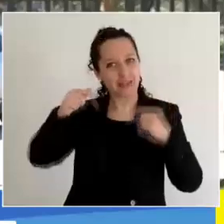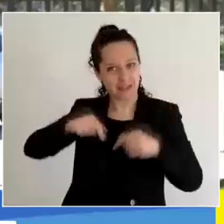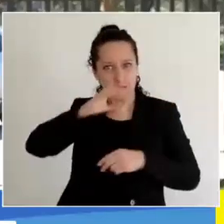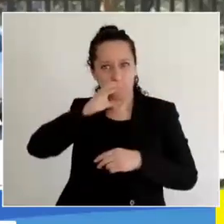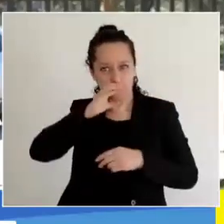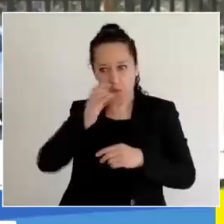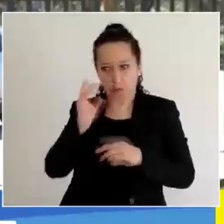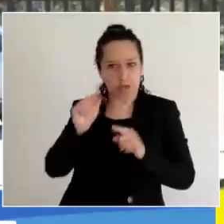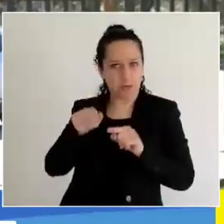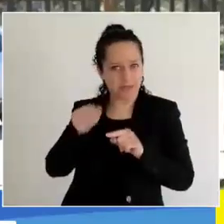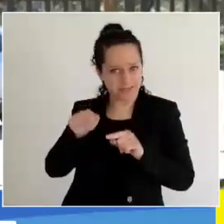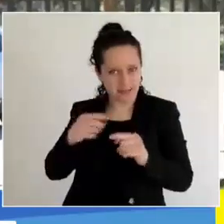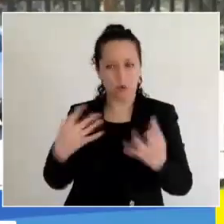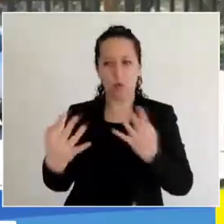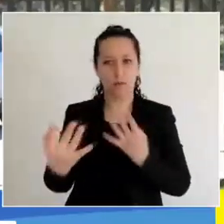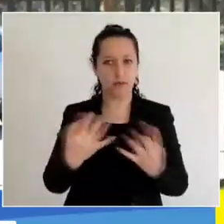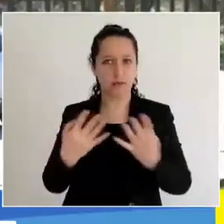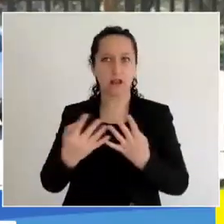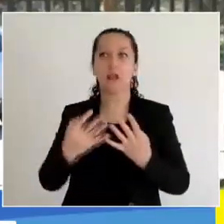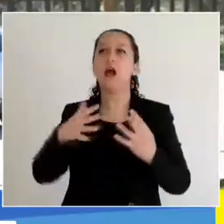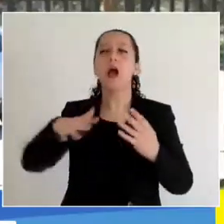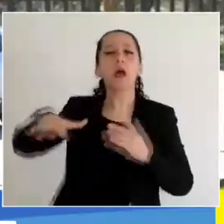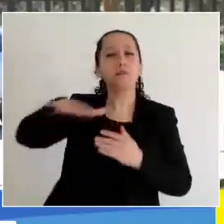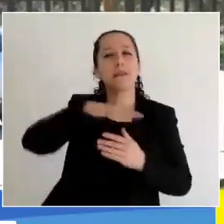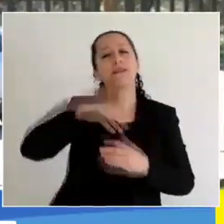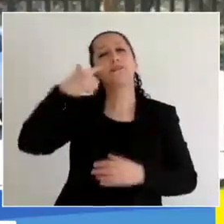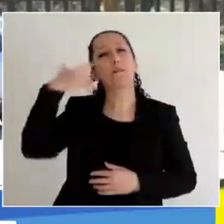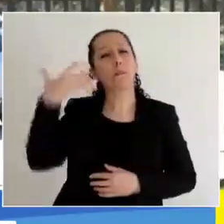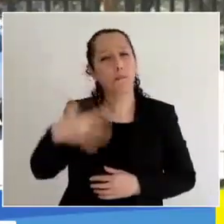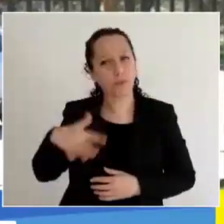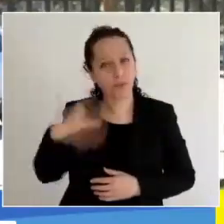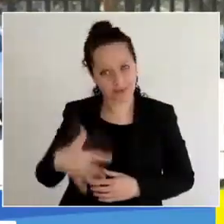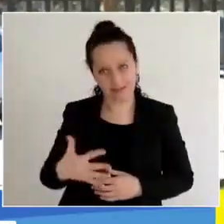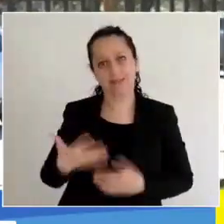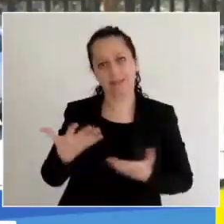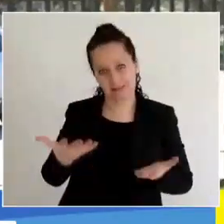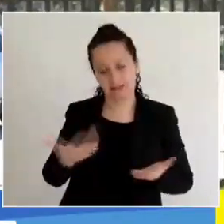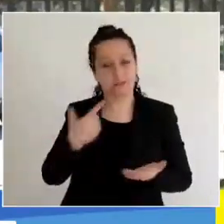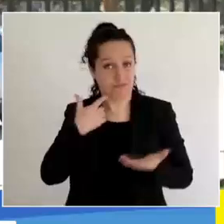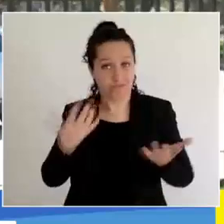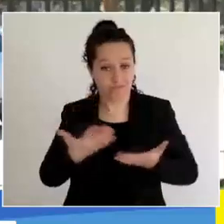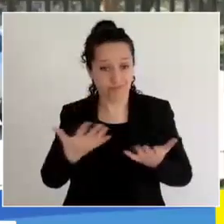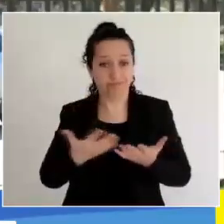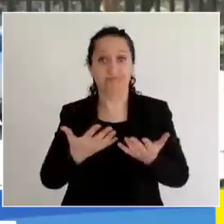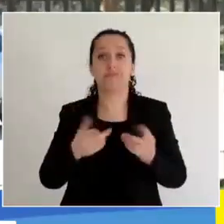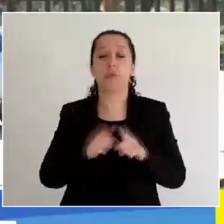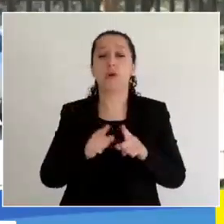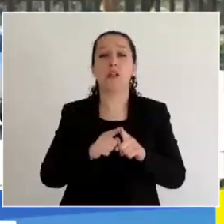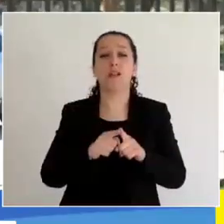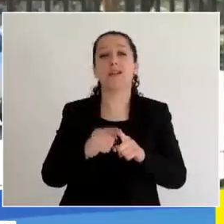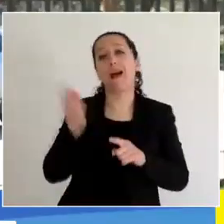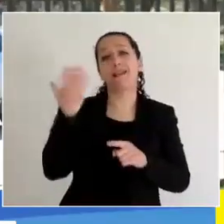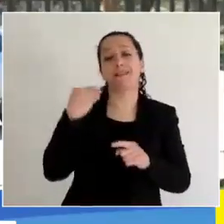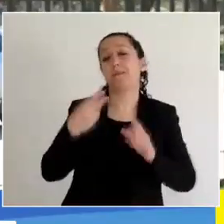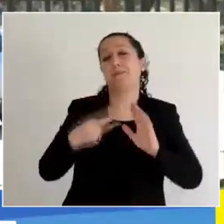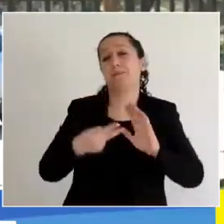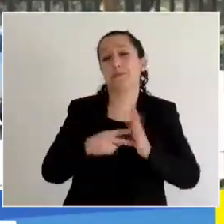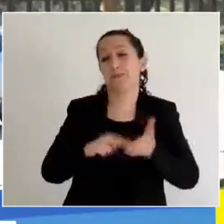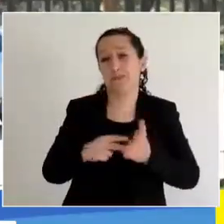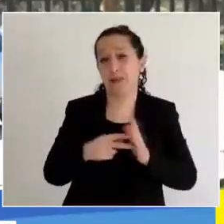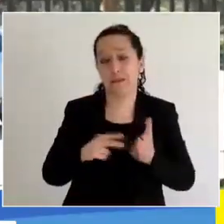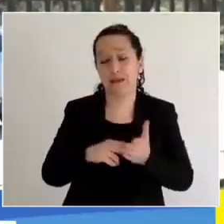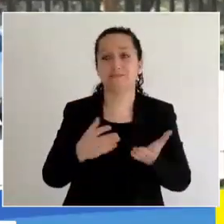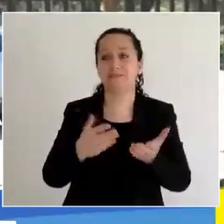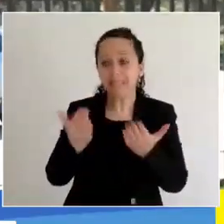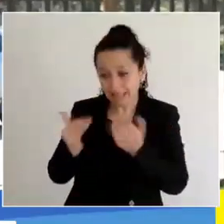desde el punto de vista ambiental es sumamente relevante porque viene a resolver la desconexión que había entre la